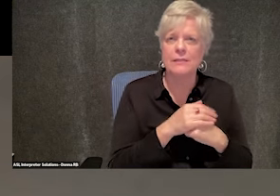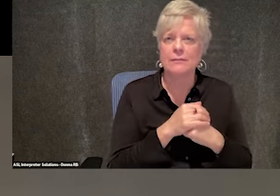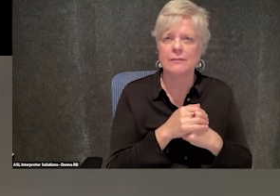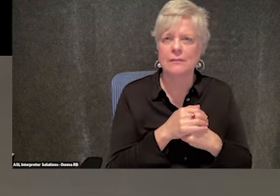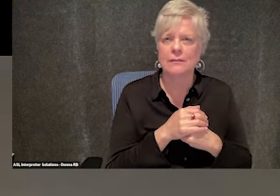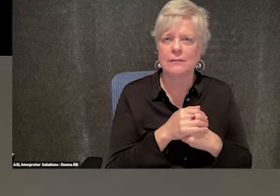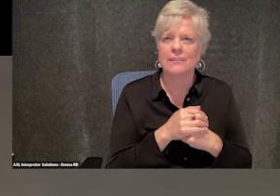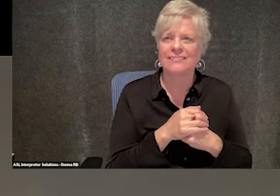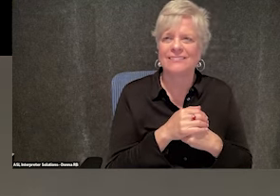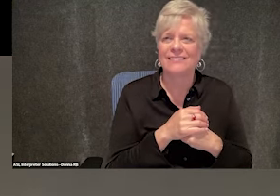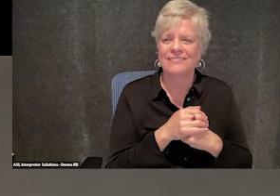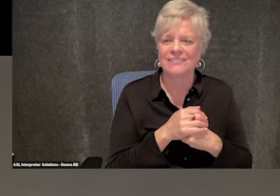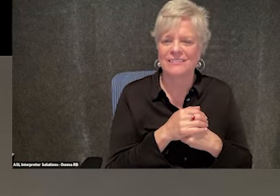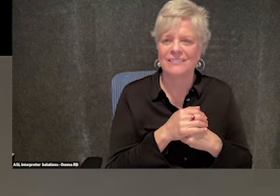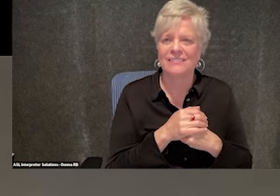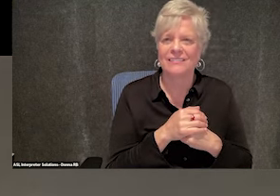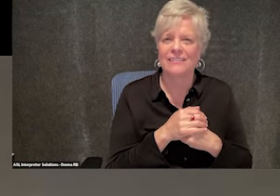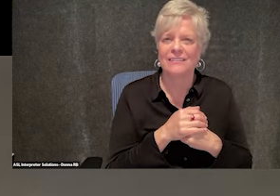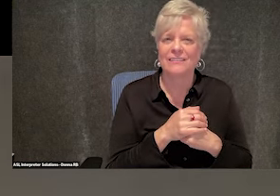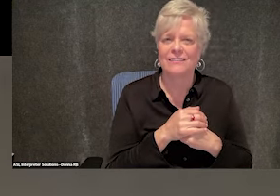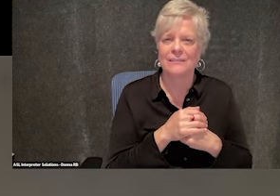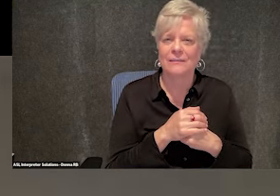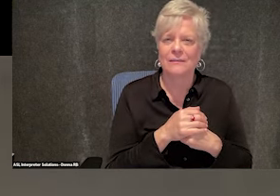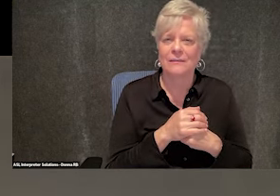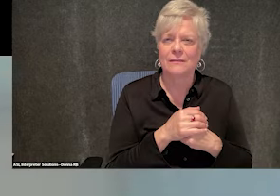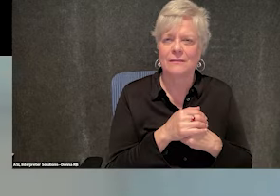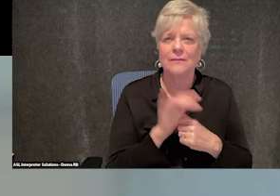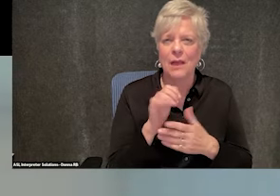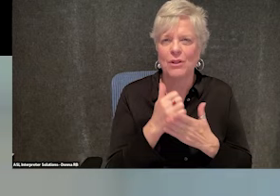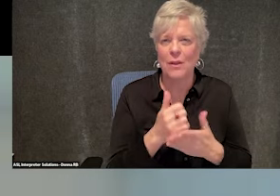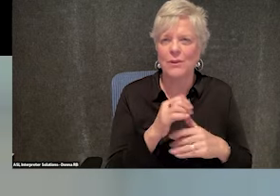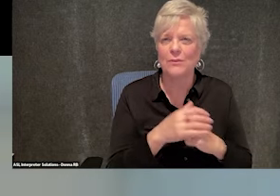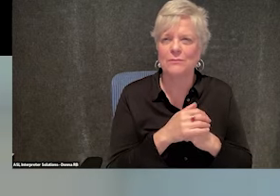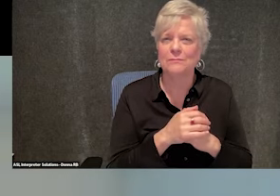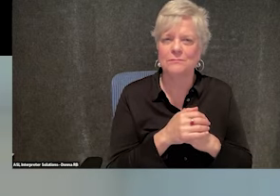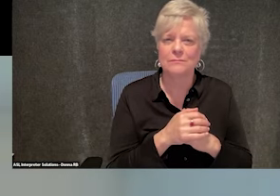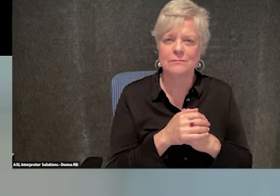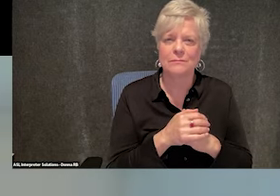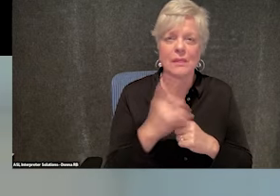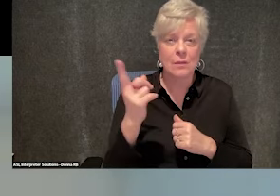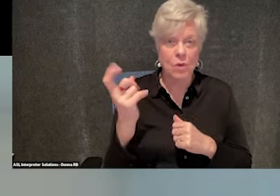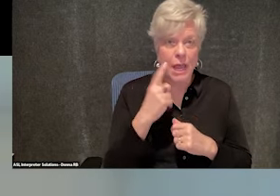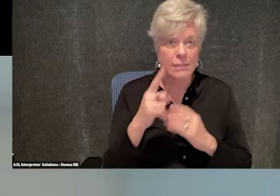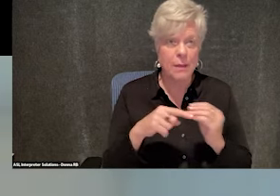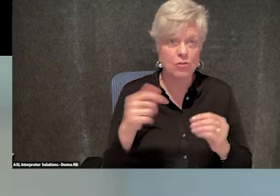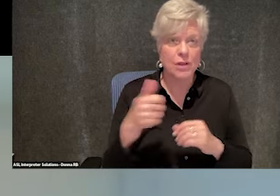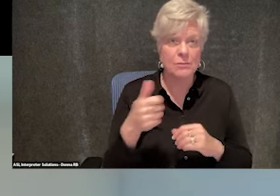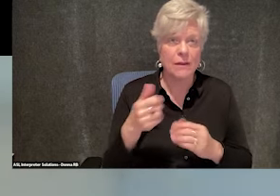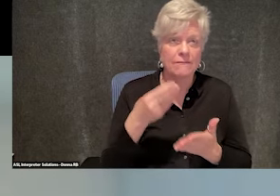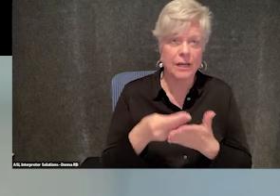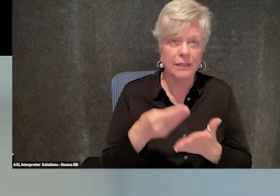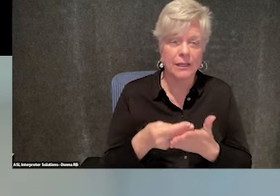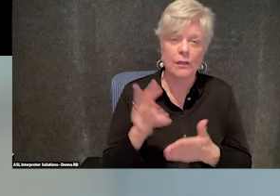Alguien preguntó también sobre fondos para pagar gastos de transporte. William